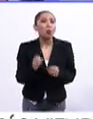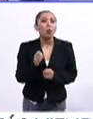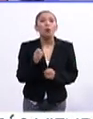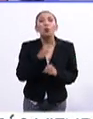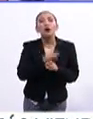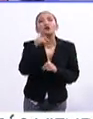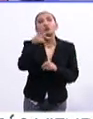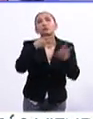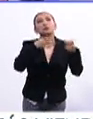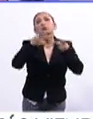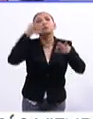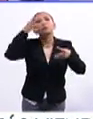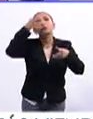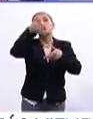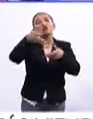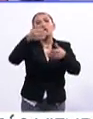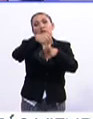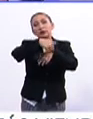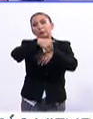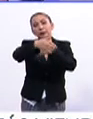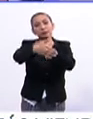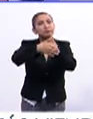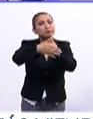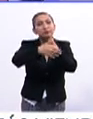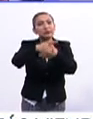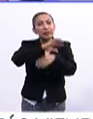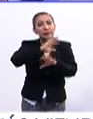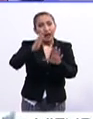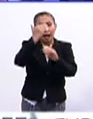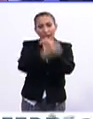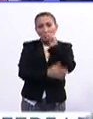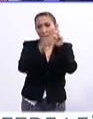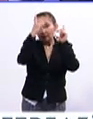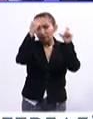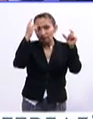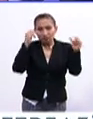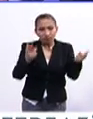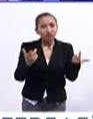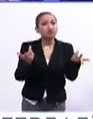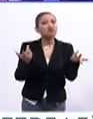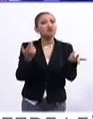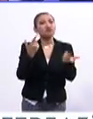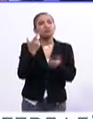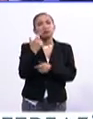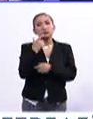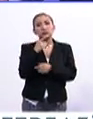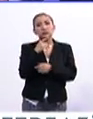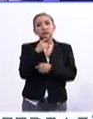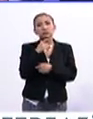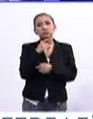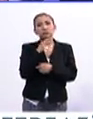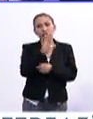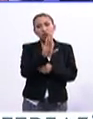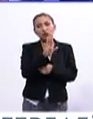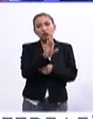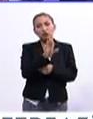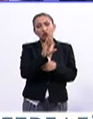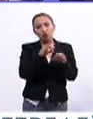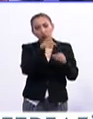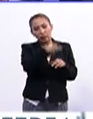supuesto, ¿cuál es tu plan a mediano plazo después de titularte y graduarte respecto a tu